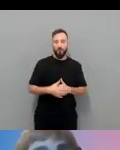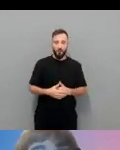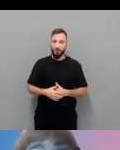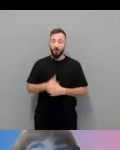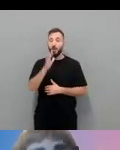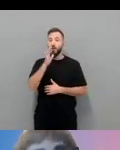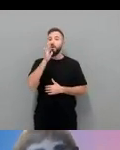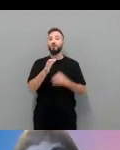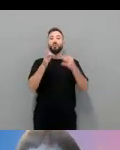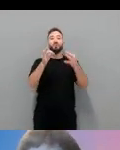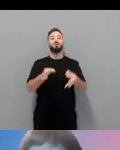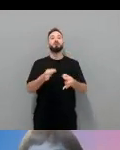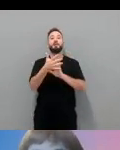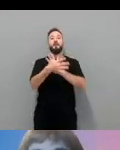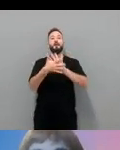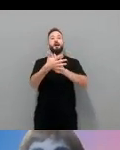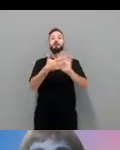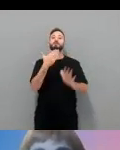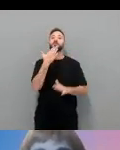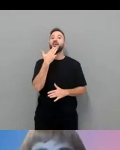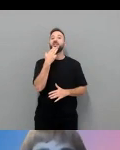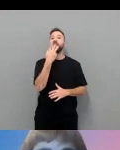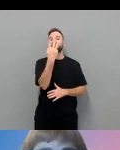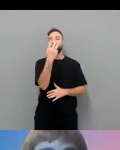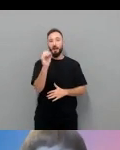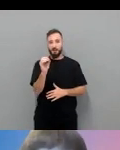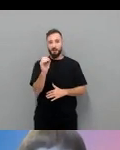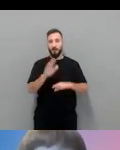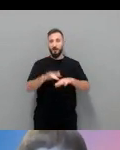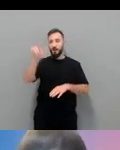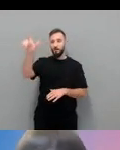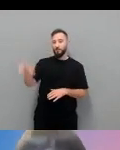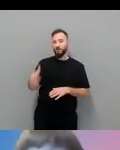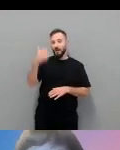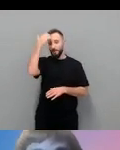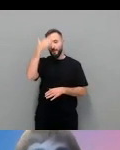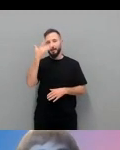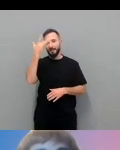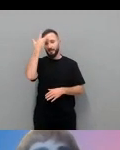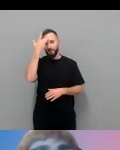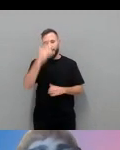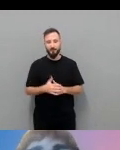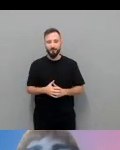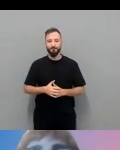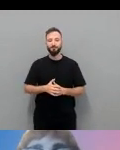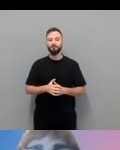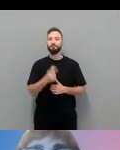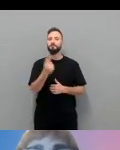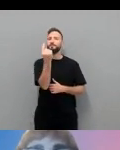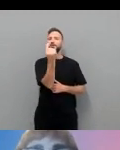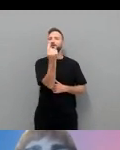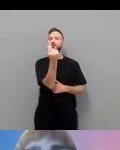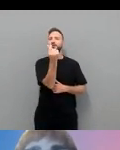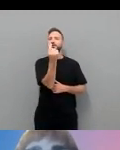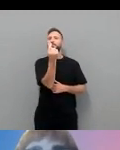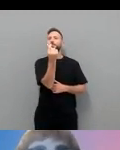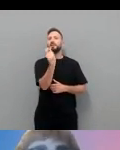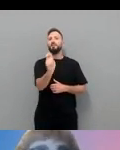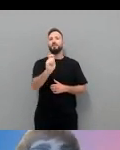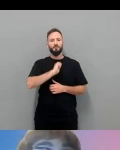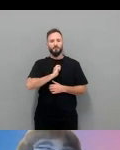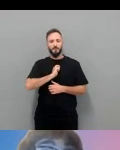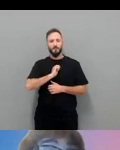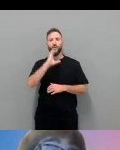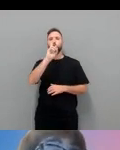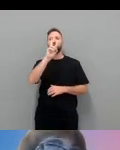siempre de los 30 años de la persona con parálisis cerebral. ¿Qué cuantía voy a cobrar cuando tenga la prestación